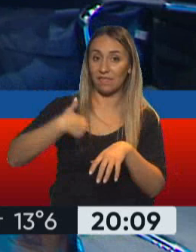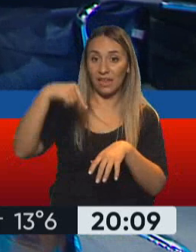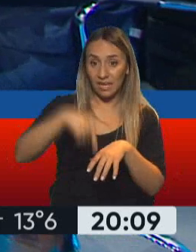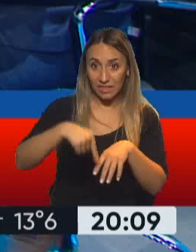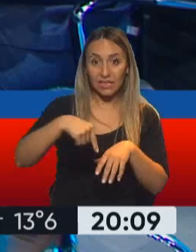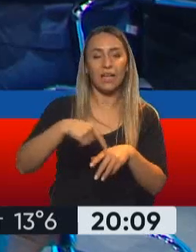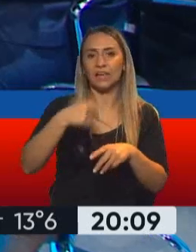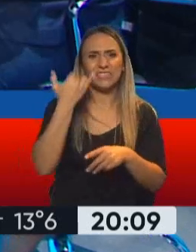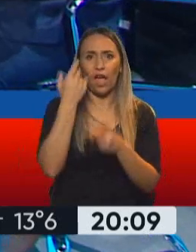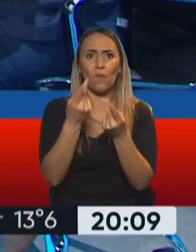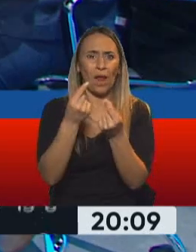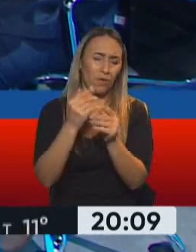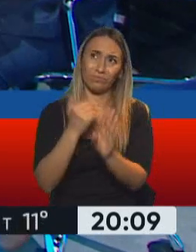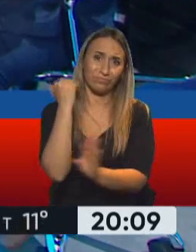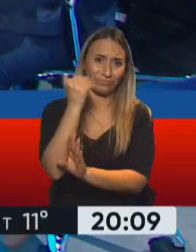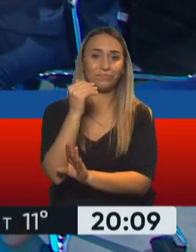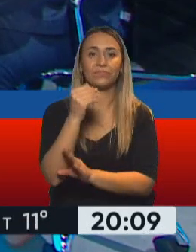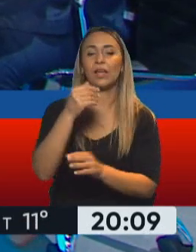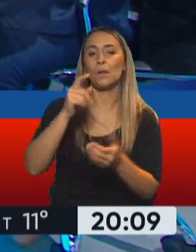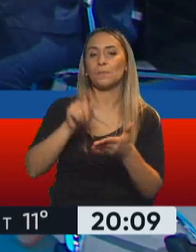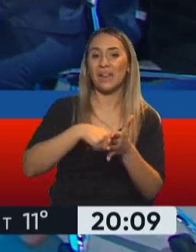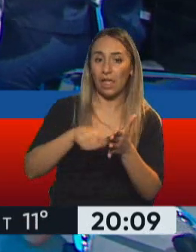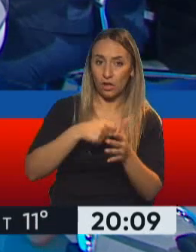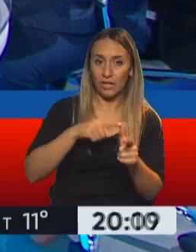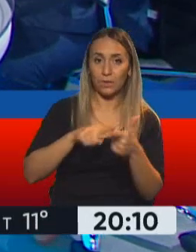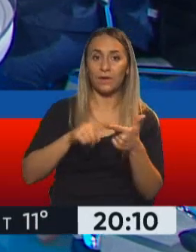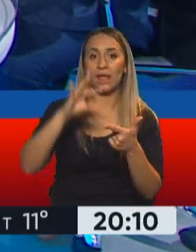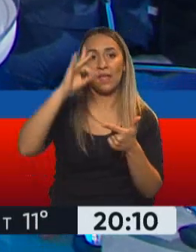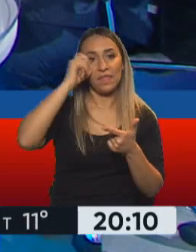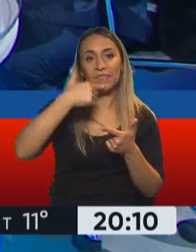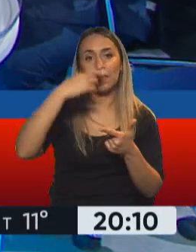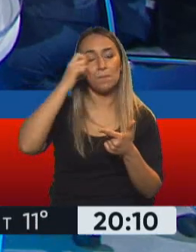unicornio. Claro, bueno, Mercado Libre, Despegar, bueno, la mayoría me imagino que las